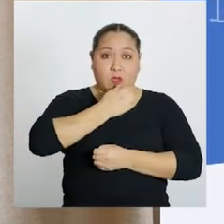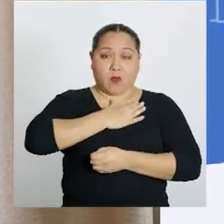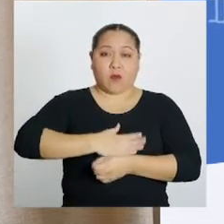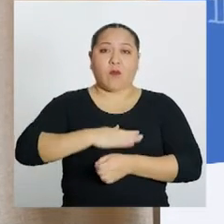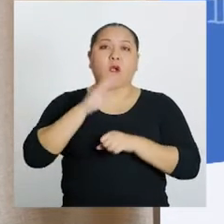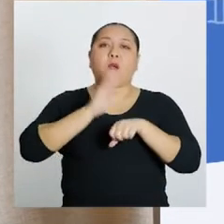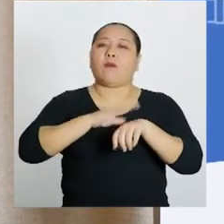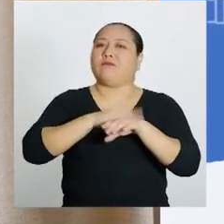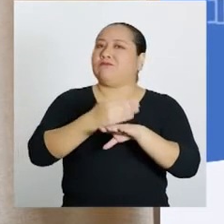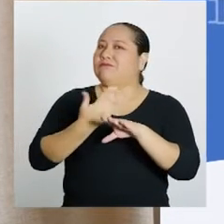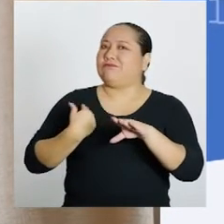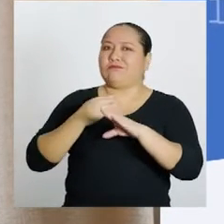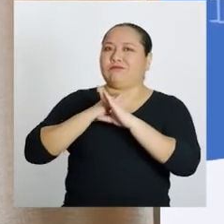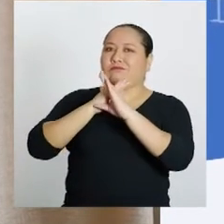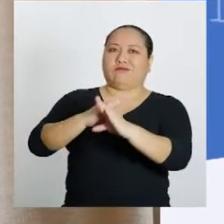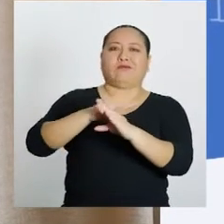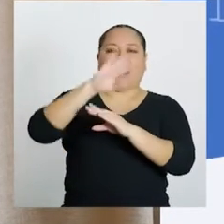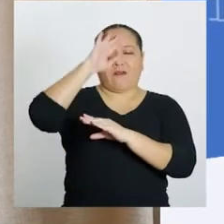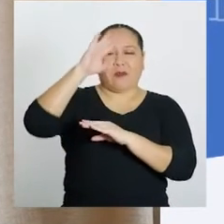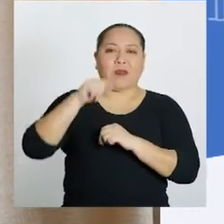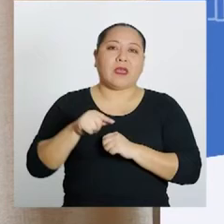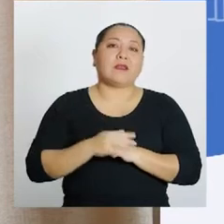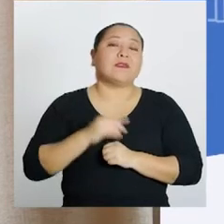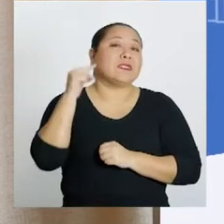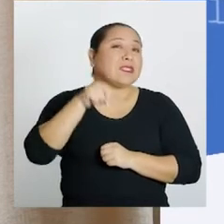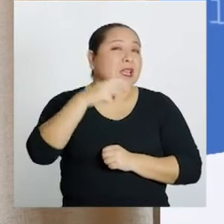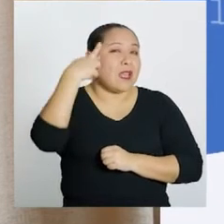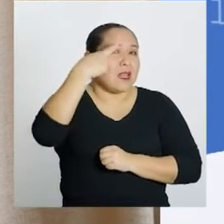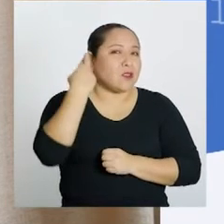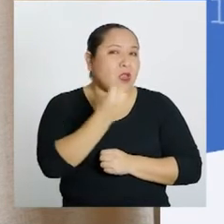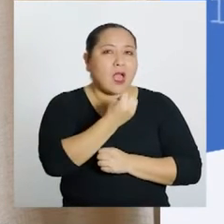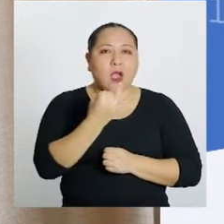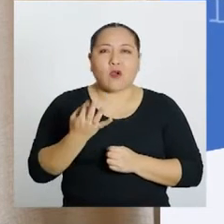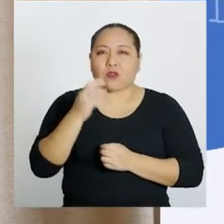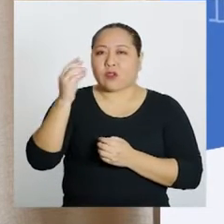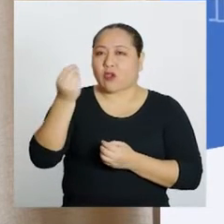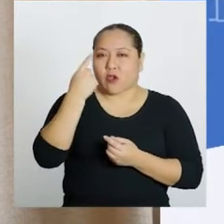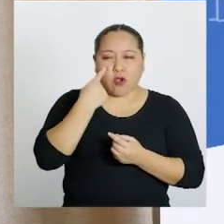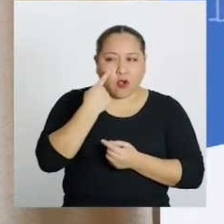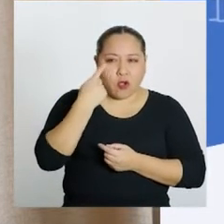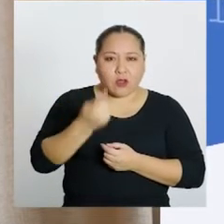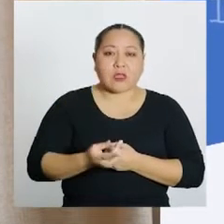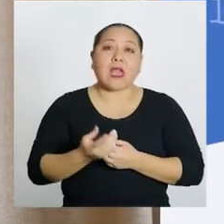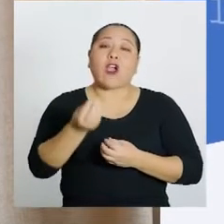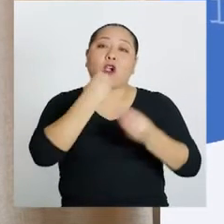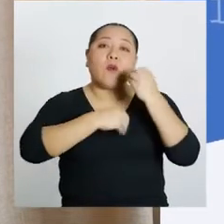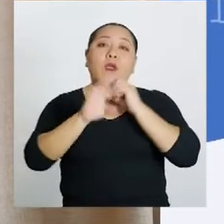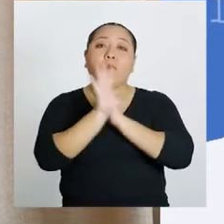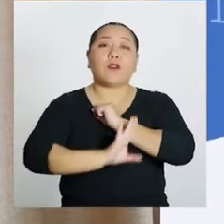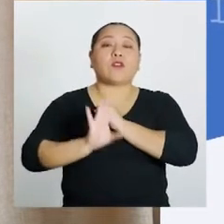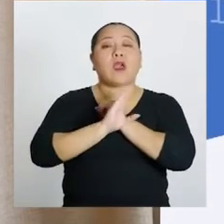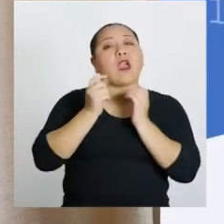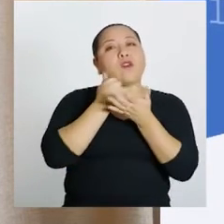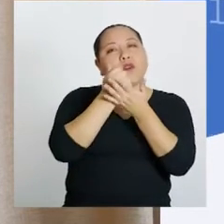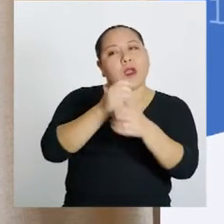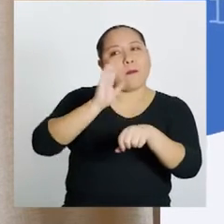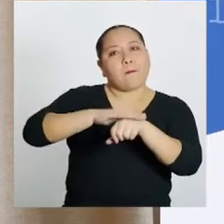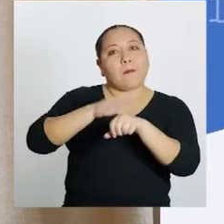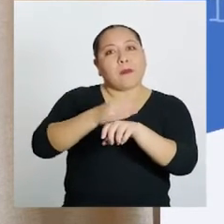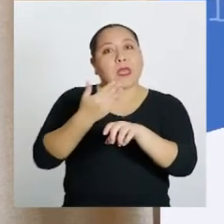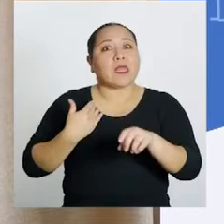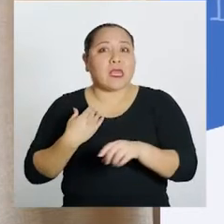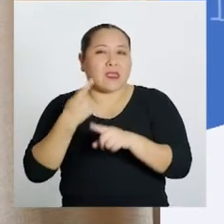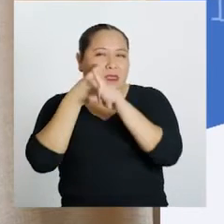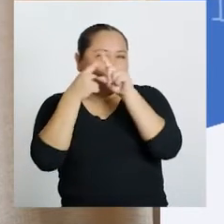prevenir diferentes enfermedades. Es por ese motivo que las verduras se les conoce como alimentos protectores, porque nos ayudan a prevenir